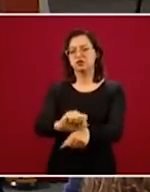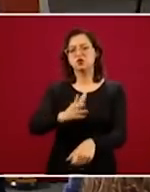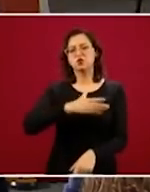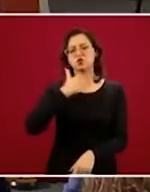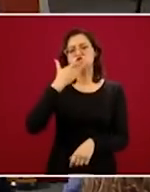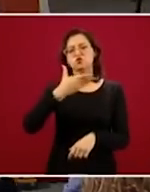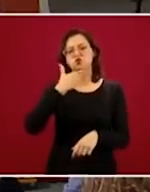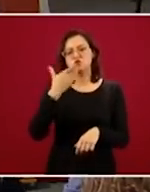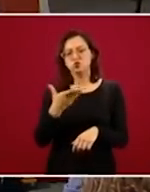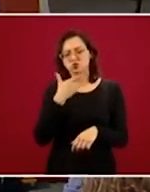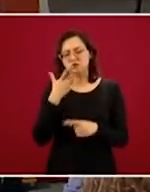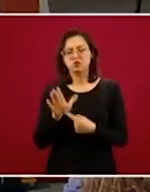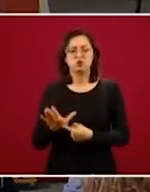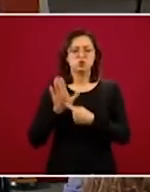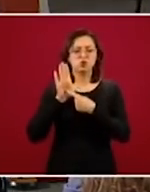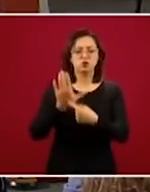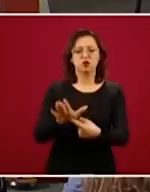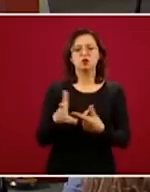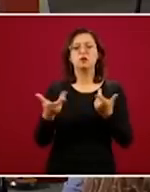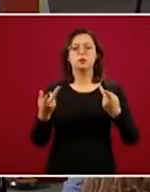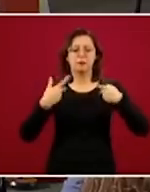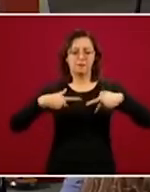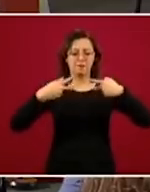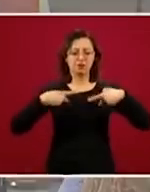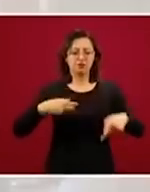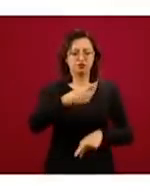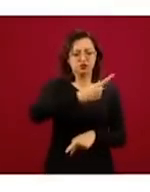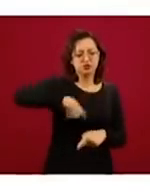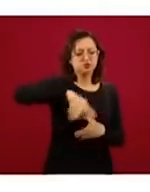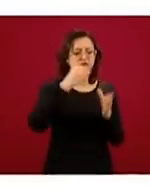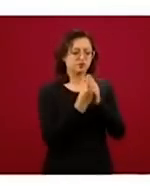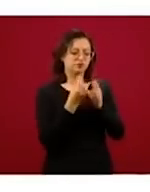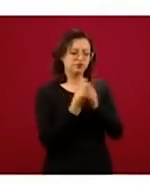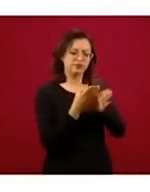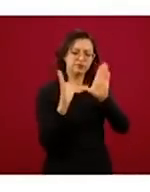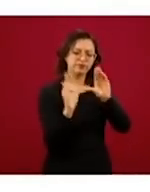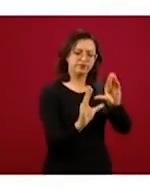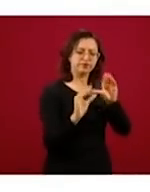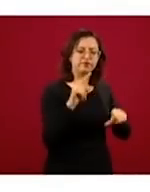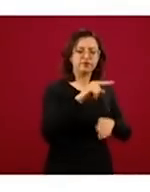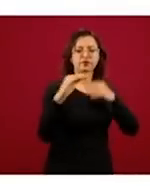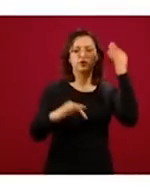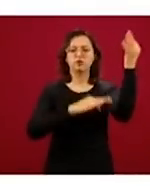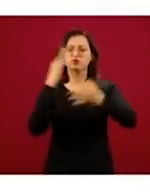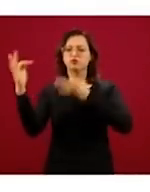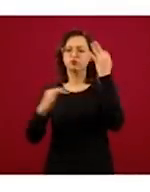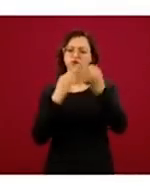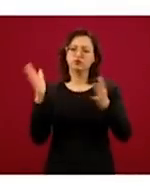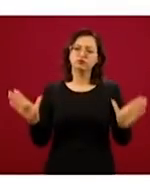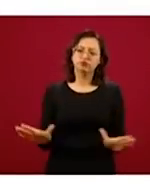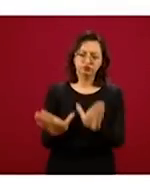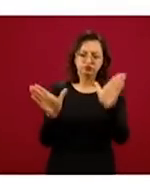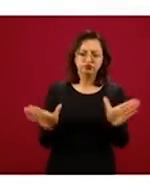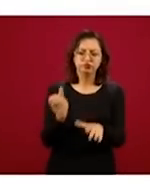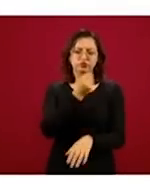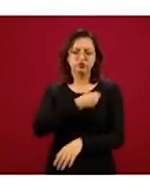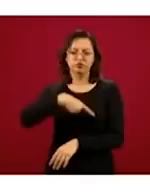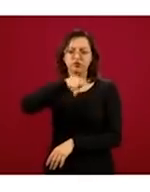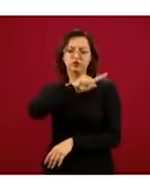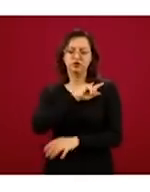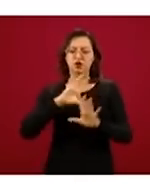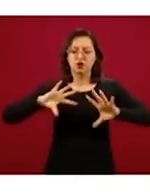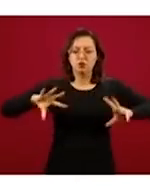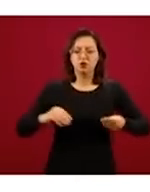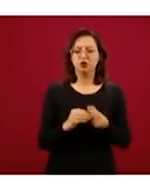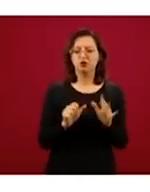esta preparación de promotores de la salud que son 6000 y ya tenemos 44 por ciento de ellos